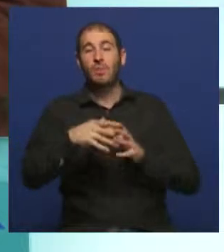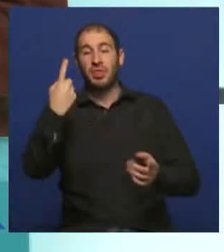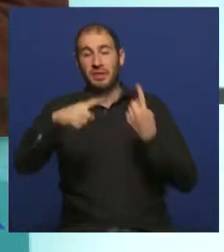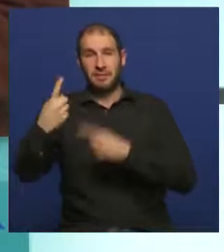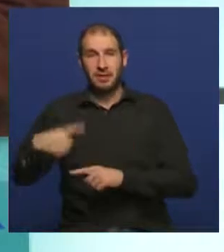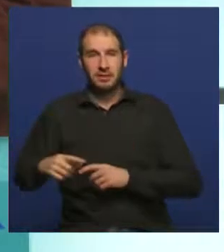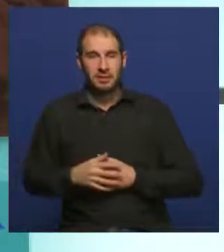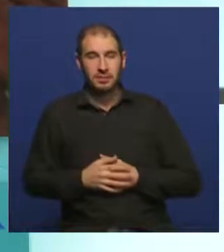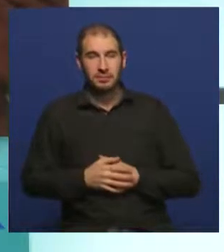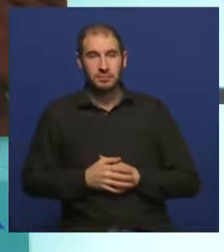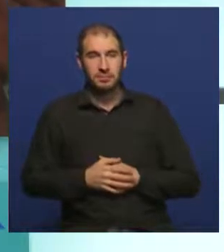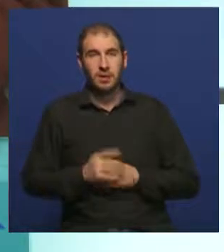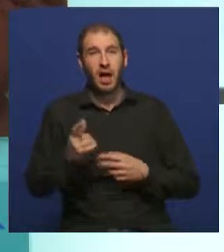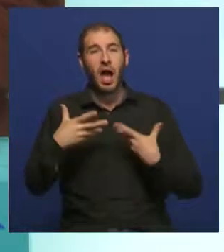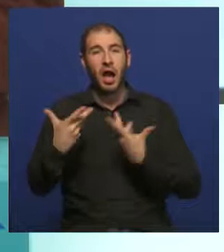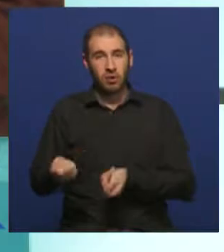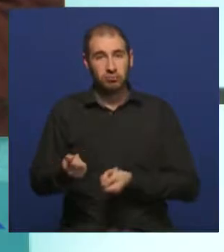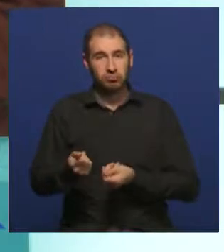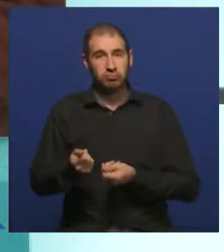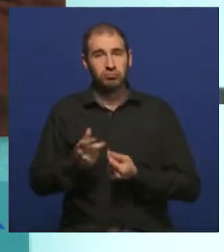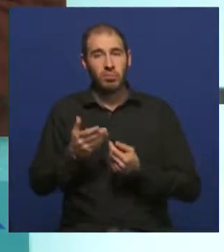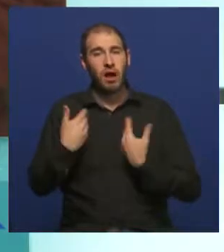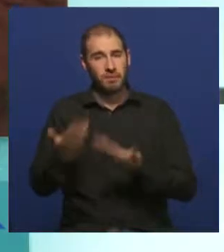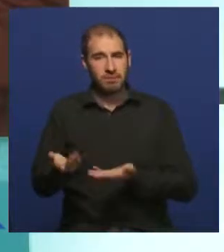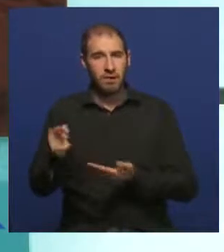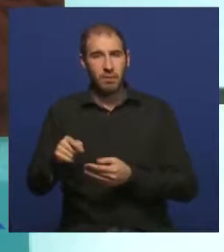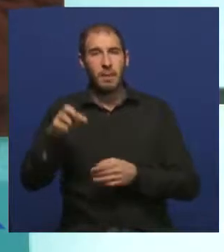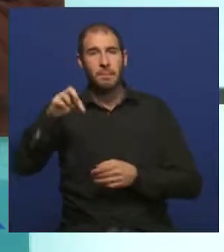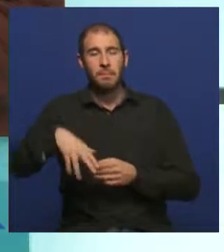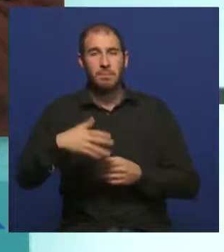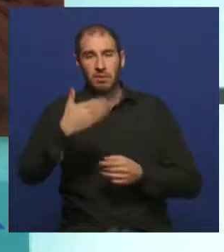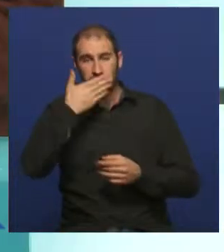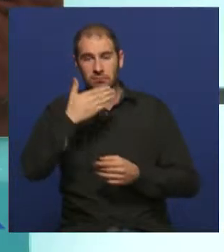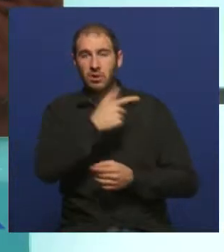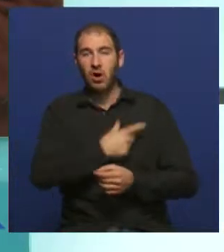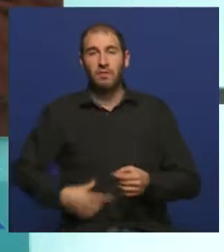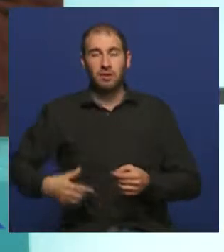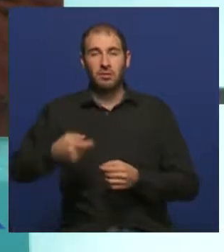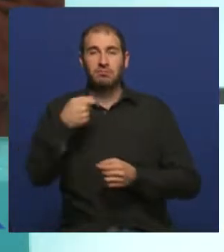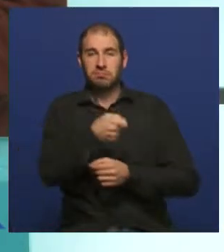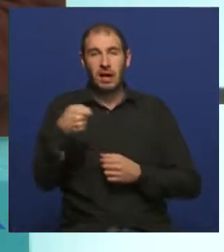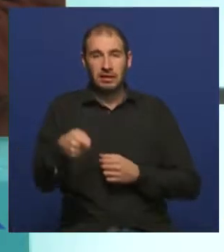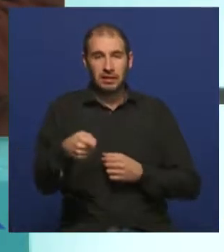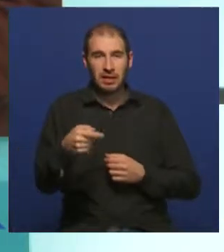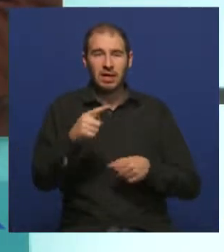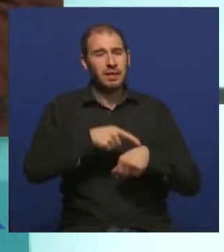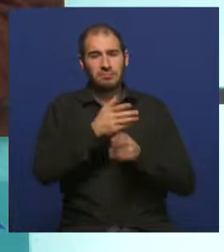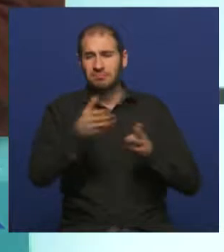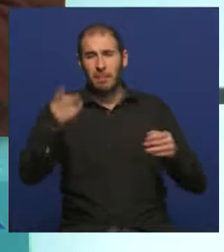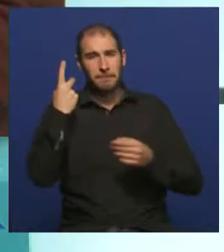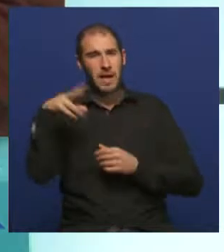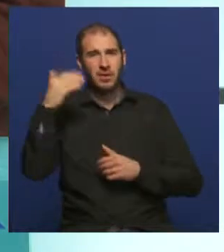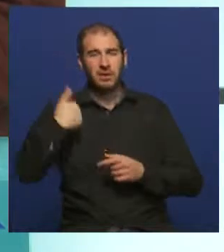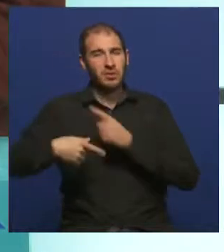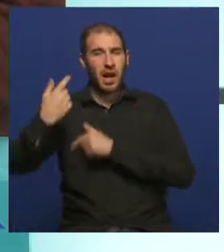instituciones que coadyuvaron o colaboraron con el plan criminal del terrorismo de Estado en la peor época de nuestra